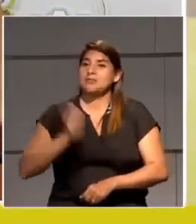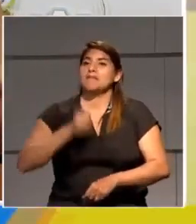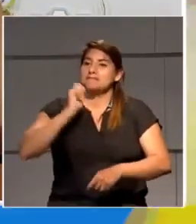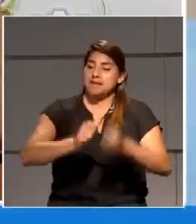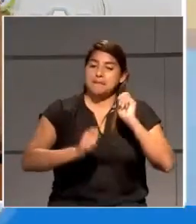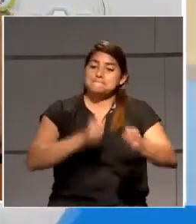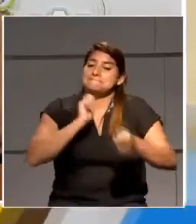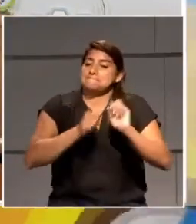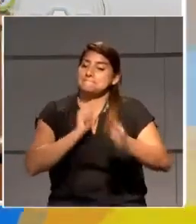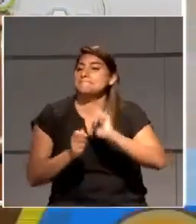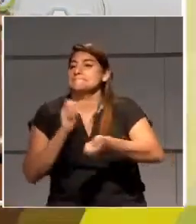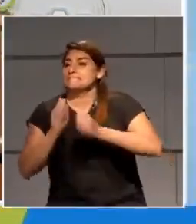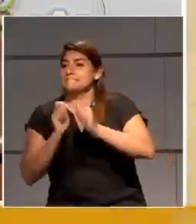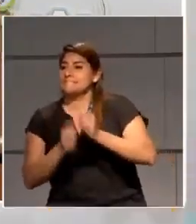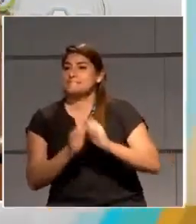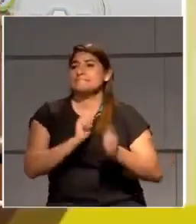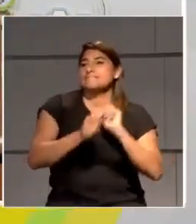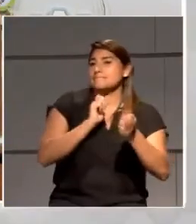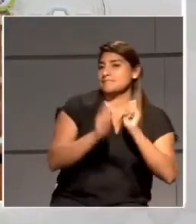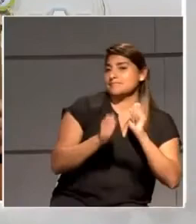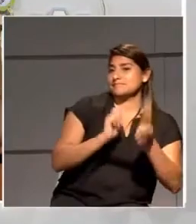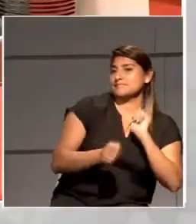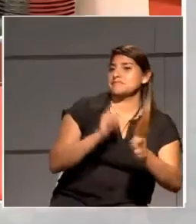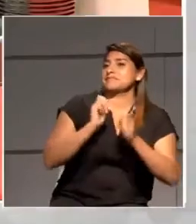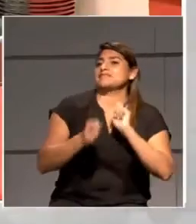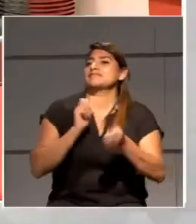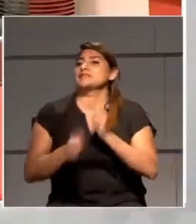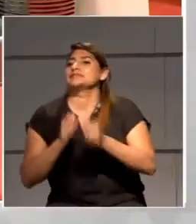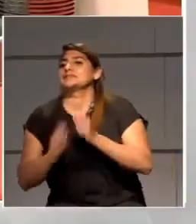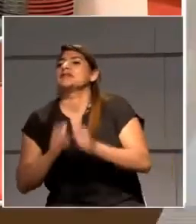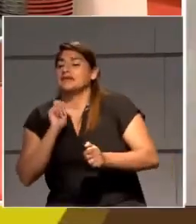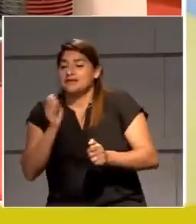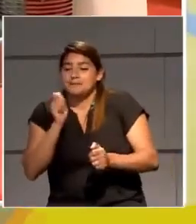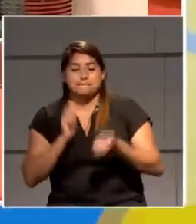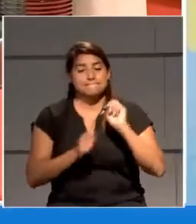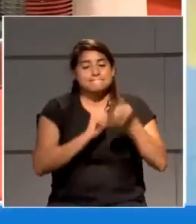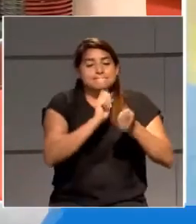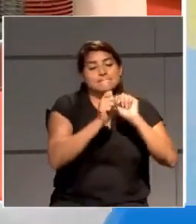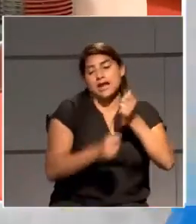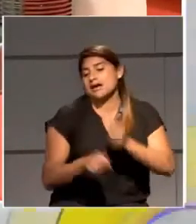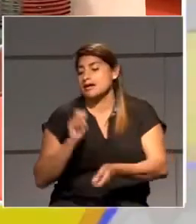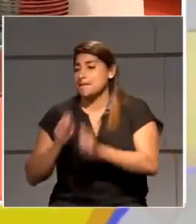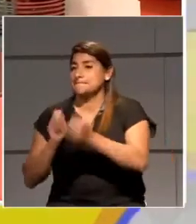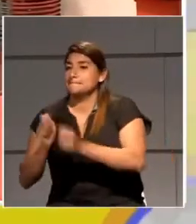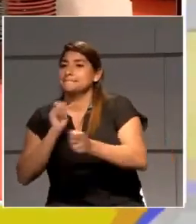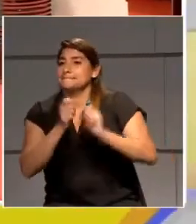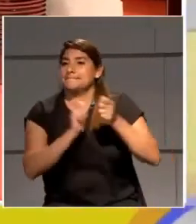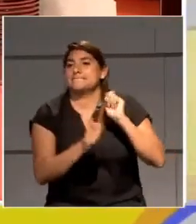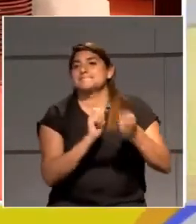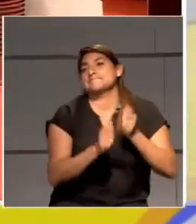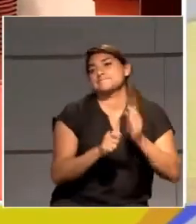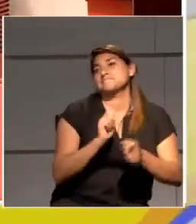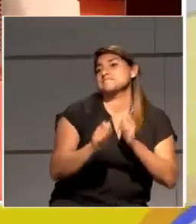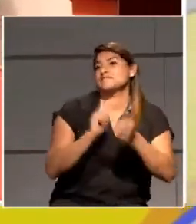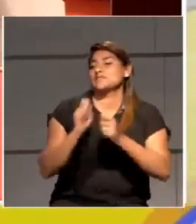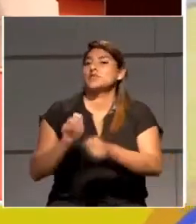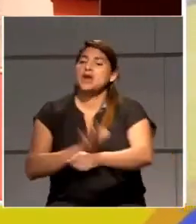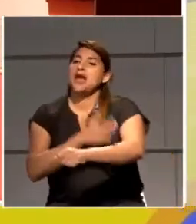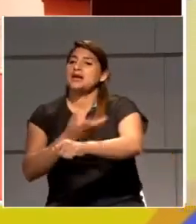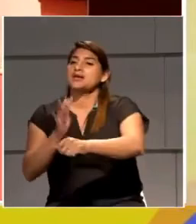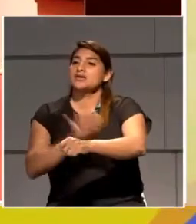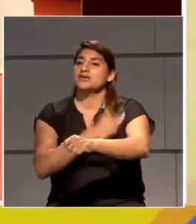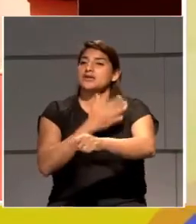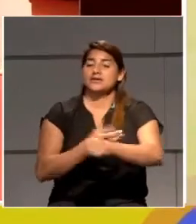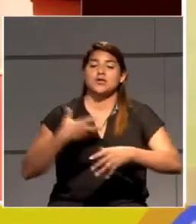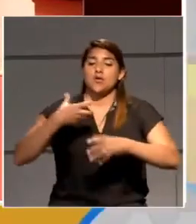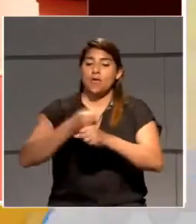tres, ra. Ya canta con la maraca, yo canto la camaraca. Uno canta con la maraca, uno canta con la maraca, uno canta con... ¿Cómo dice la canción? Lo hago